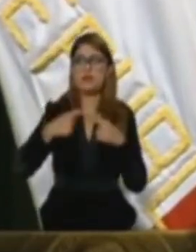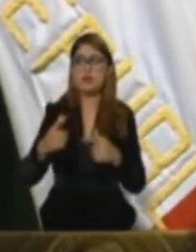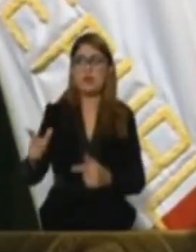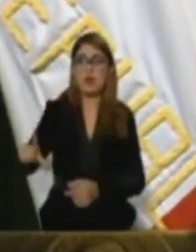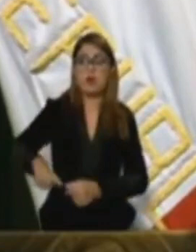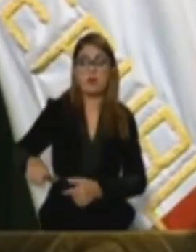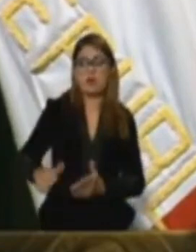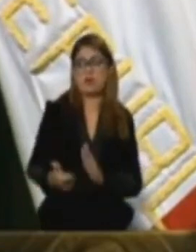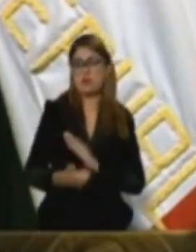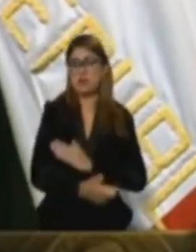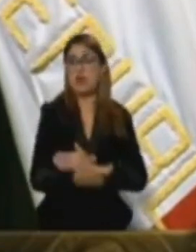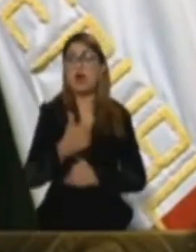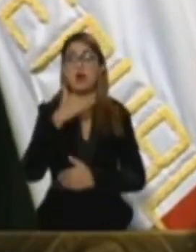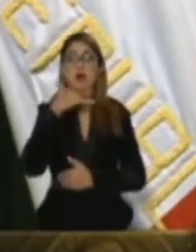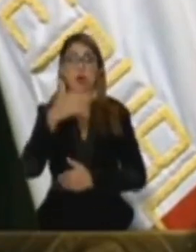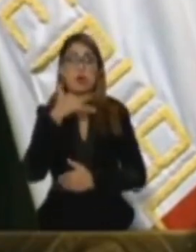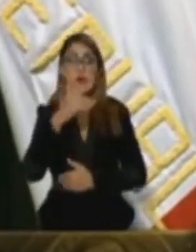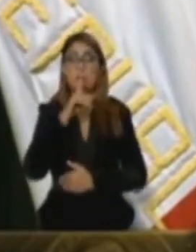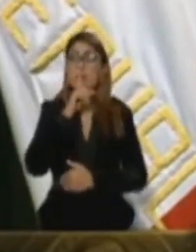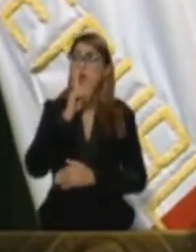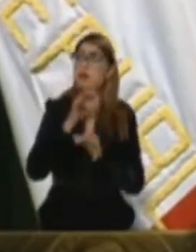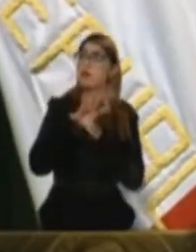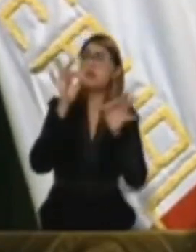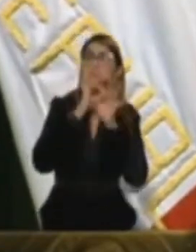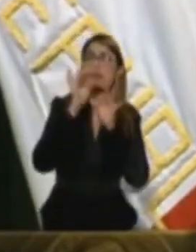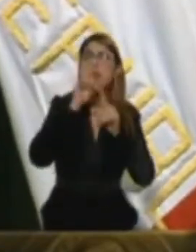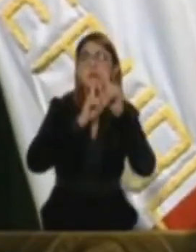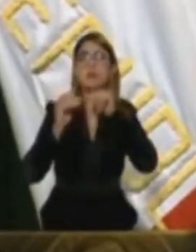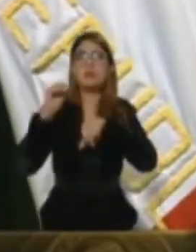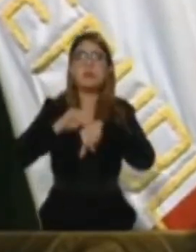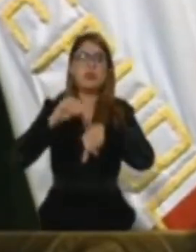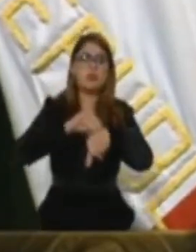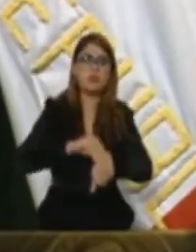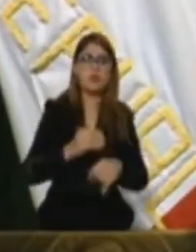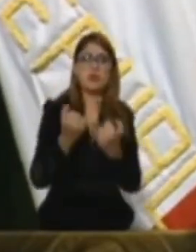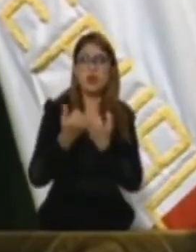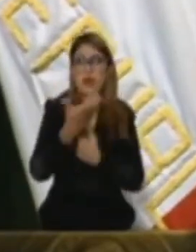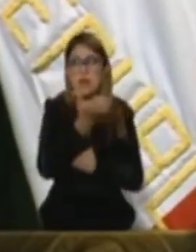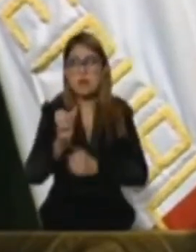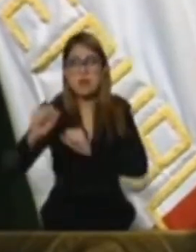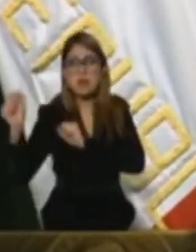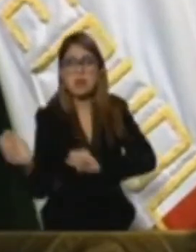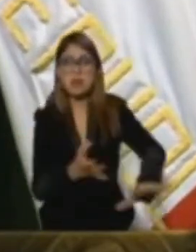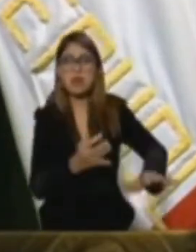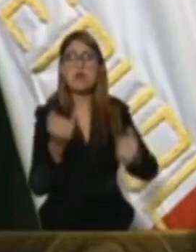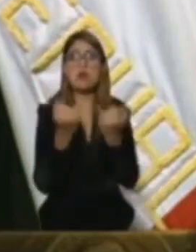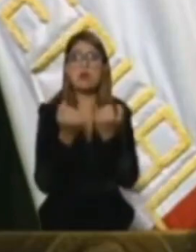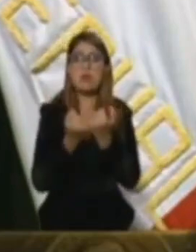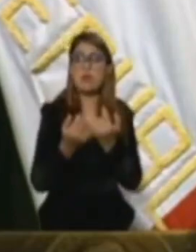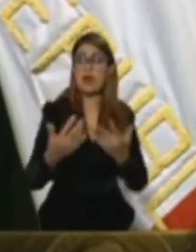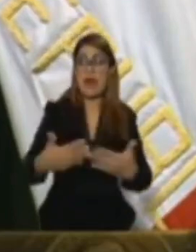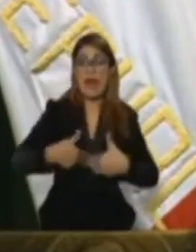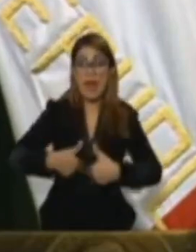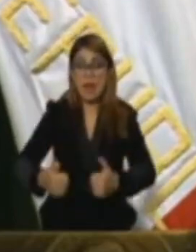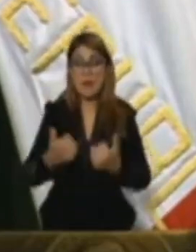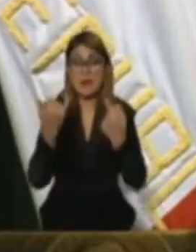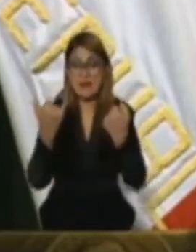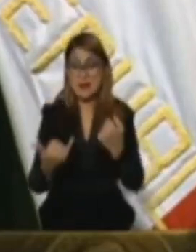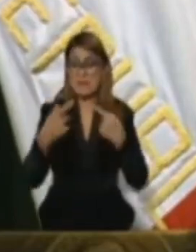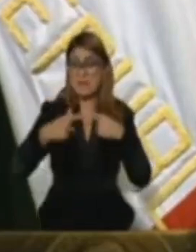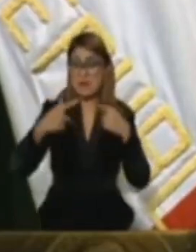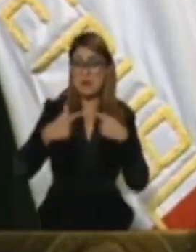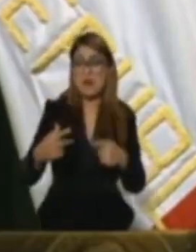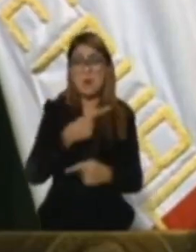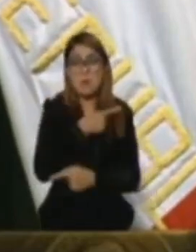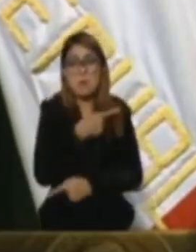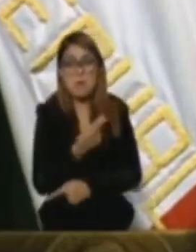ocultando sistemáticamente la verdad. Nuestros campos abandonados, muchos pueblos arrasados y, por último, el hambre y la miseria en